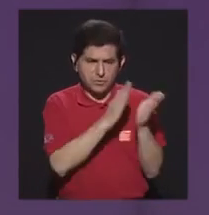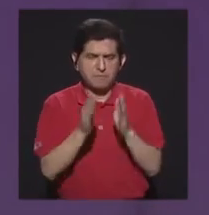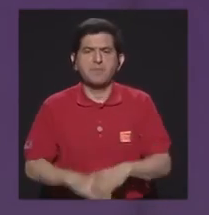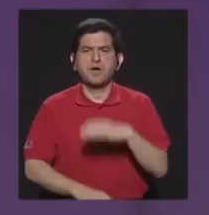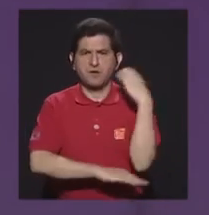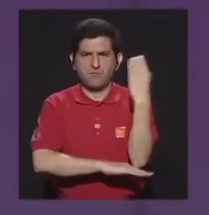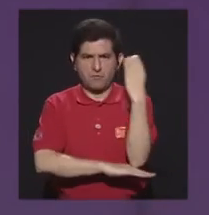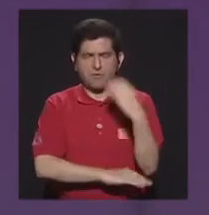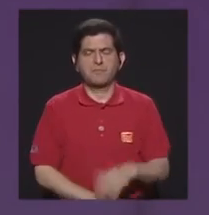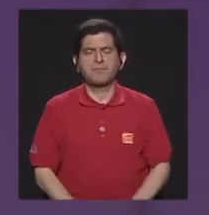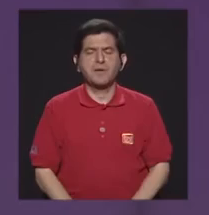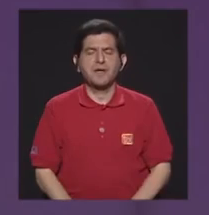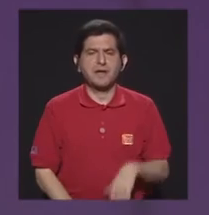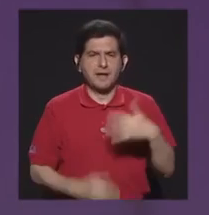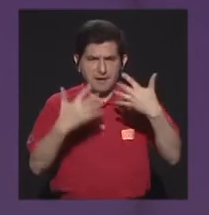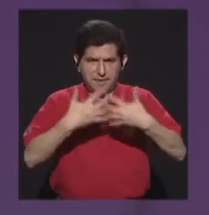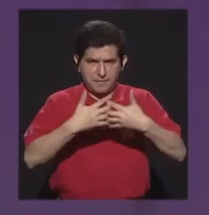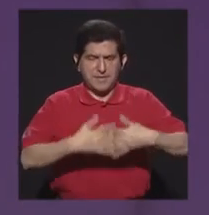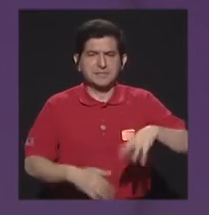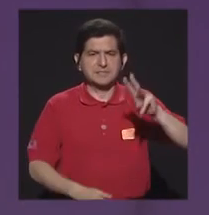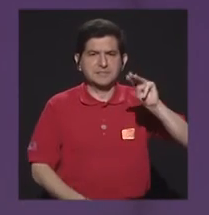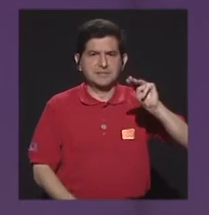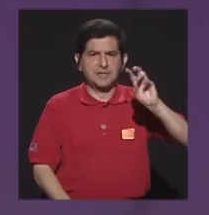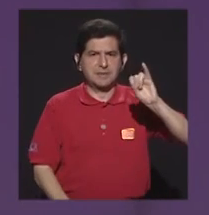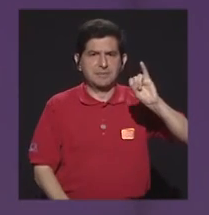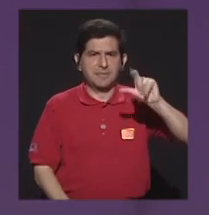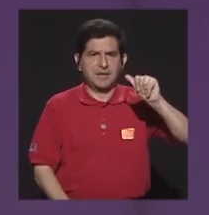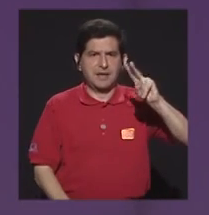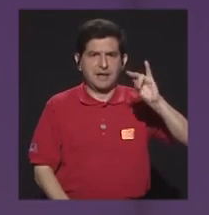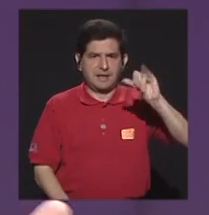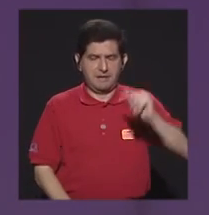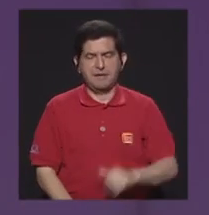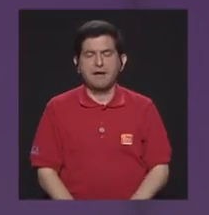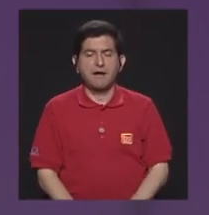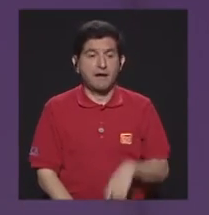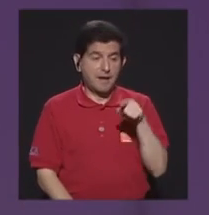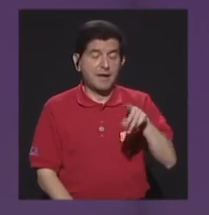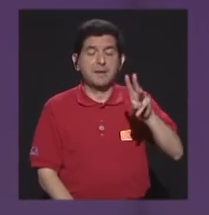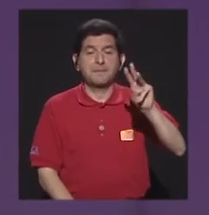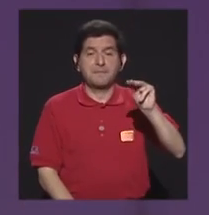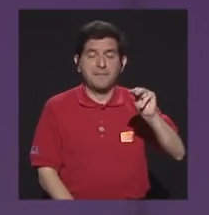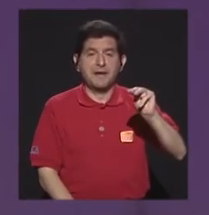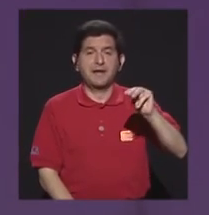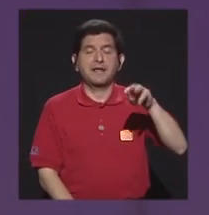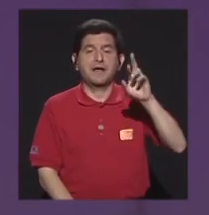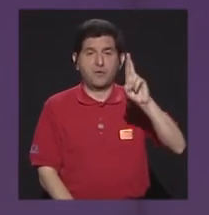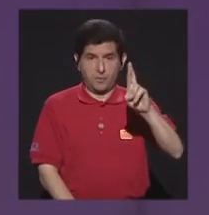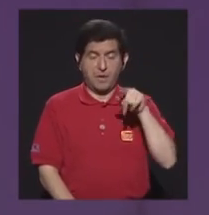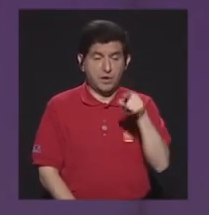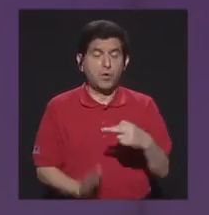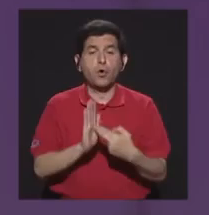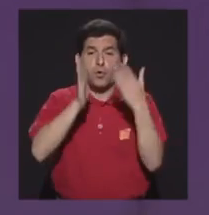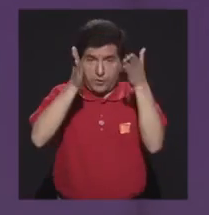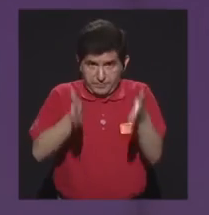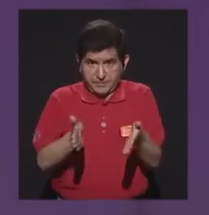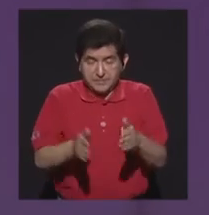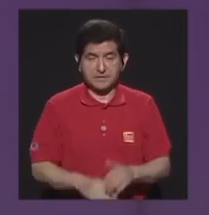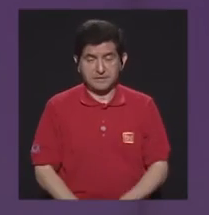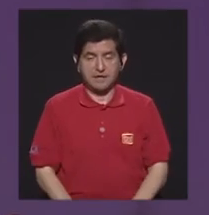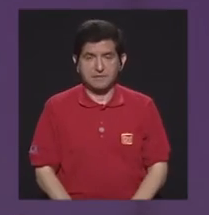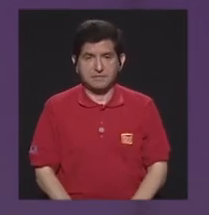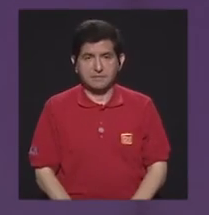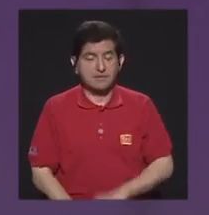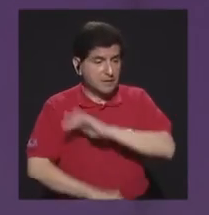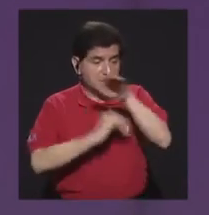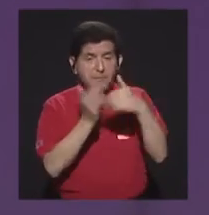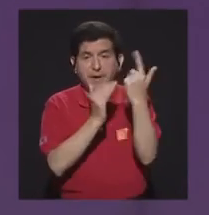en la Corporación Gilania, y nuestra educadora María Rosario Romero ha sido, digamos, una pilar y una representante